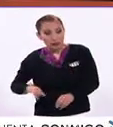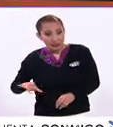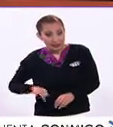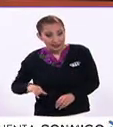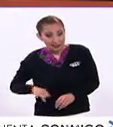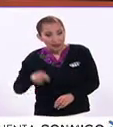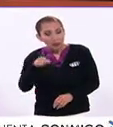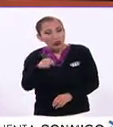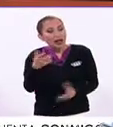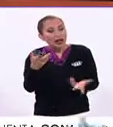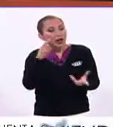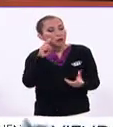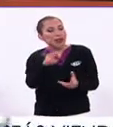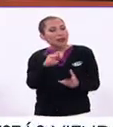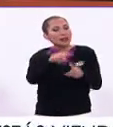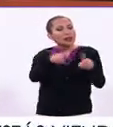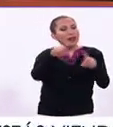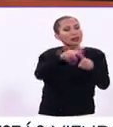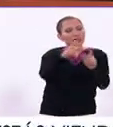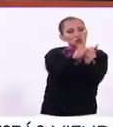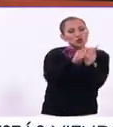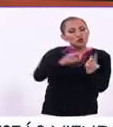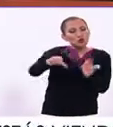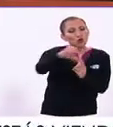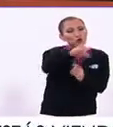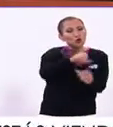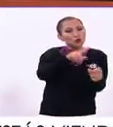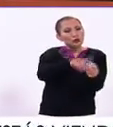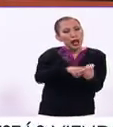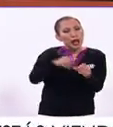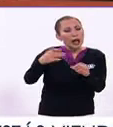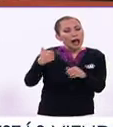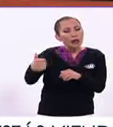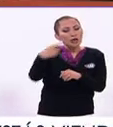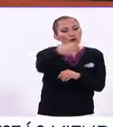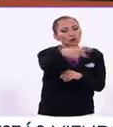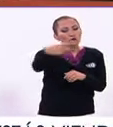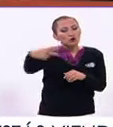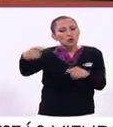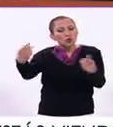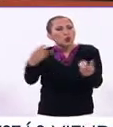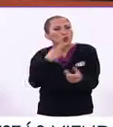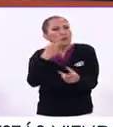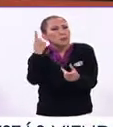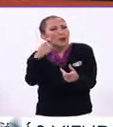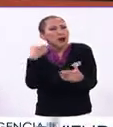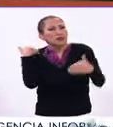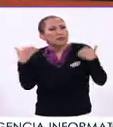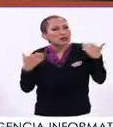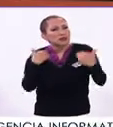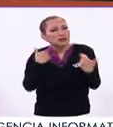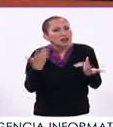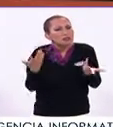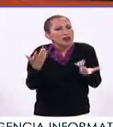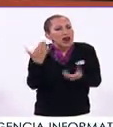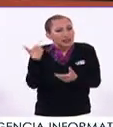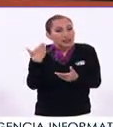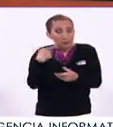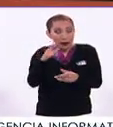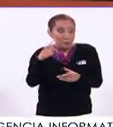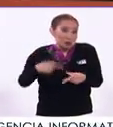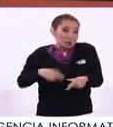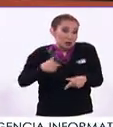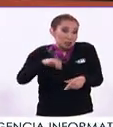desde diferentes estratos sociales, y cada estrato social pues qué era lo que usualmente hacía. Para todos aquellos curiosos por